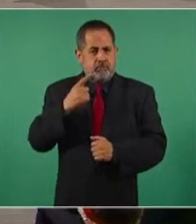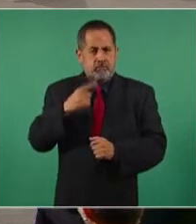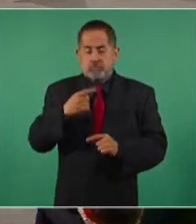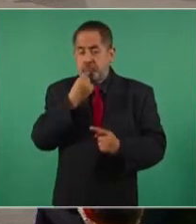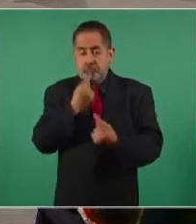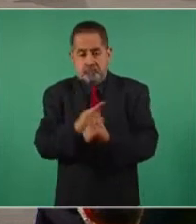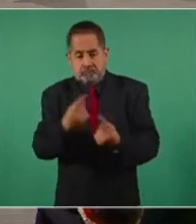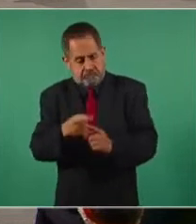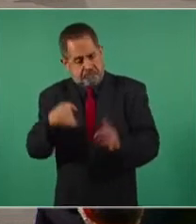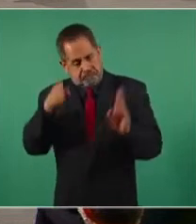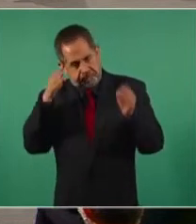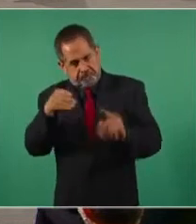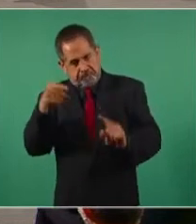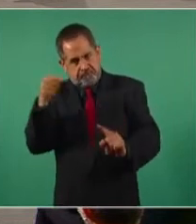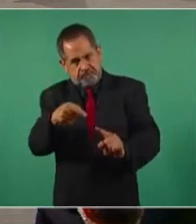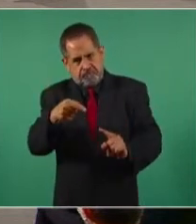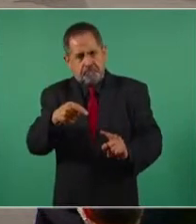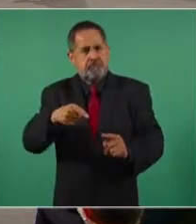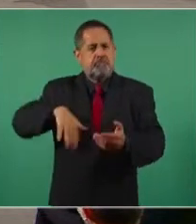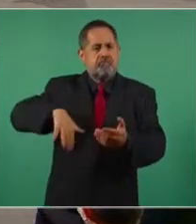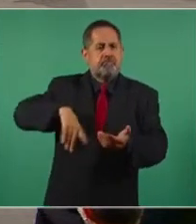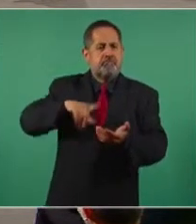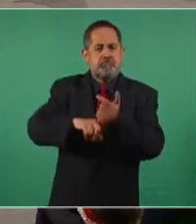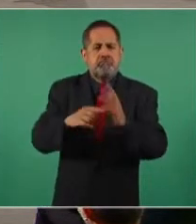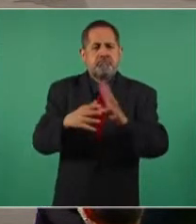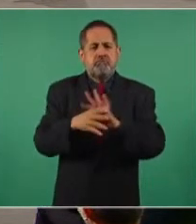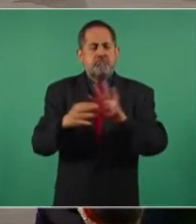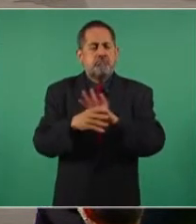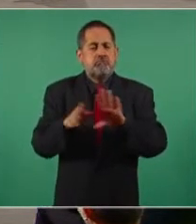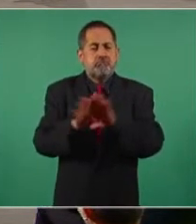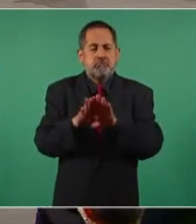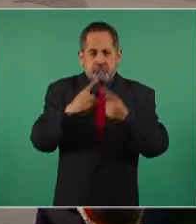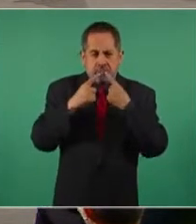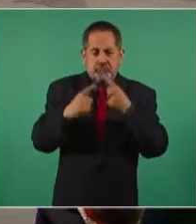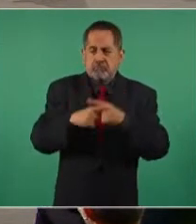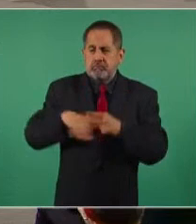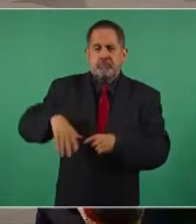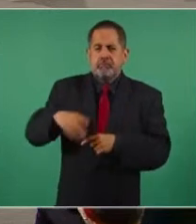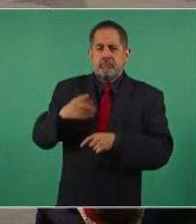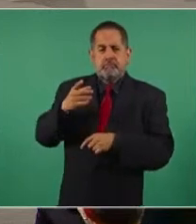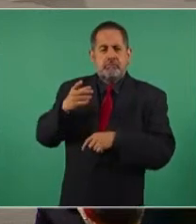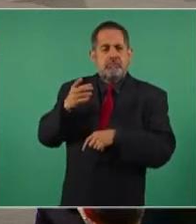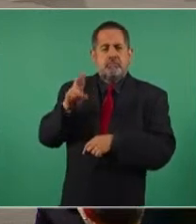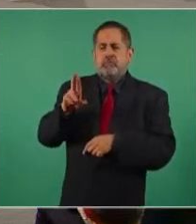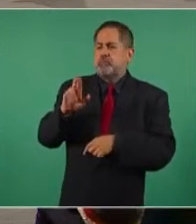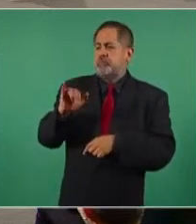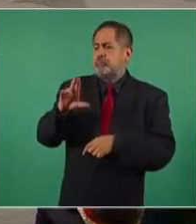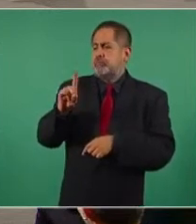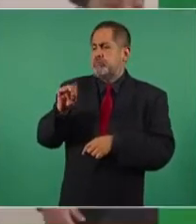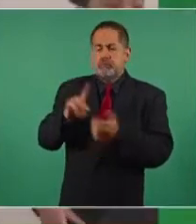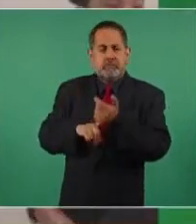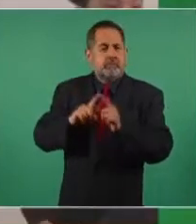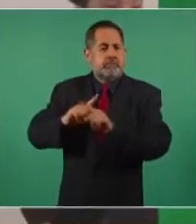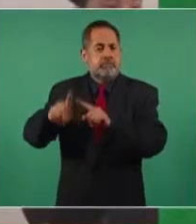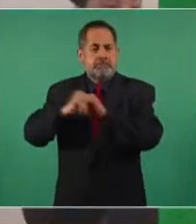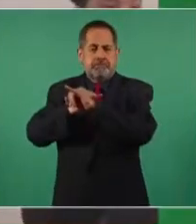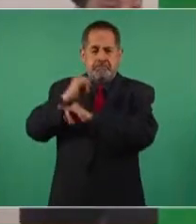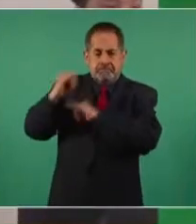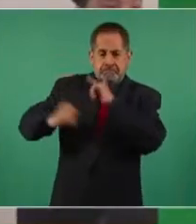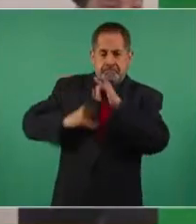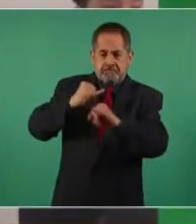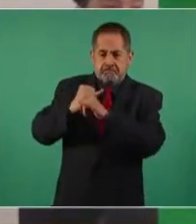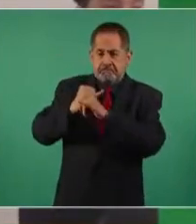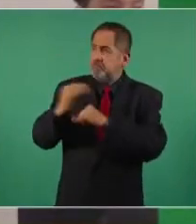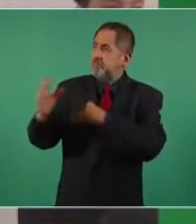de nuestras labores como mezcla por el doctor riccardo con distintas experiencias internacionales de